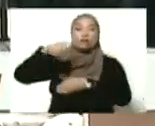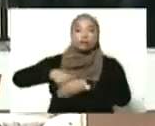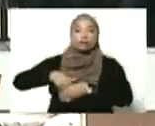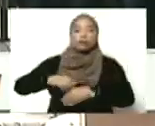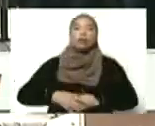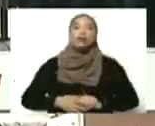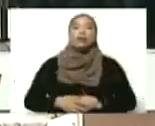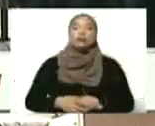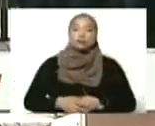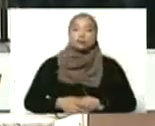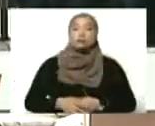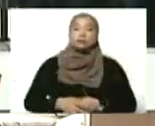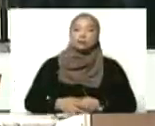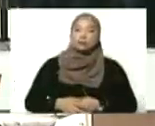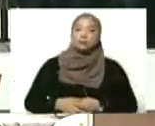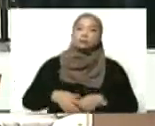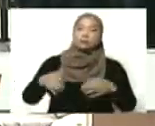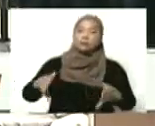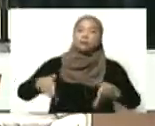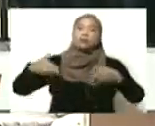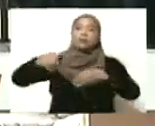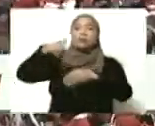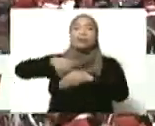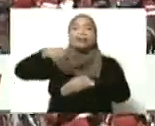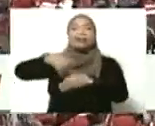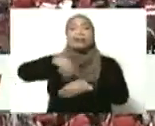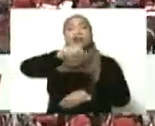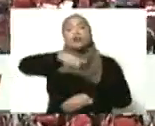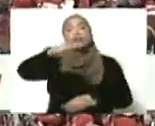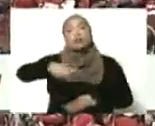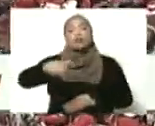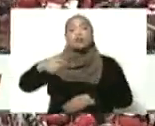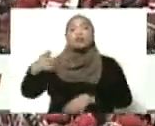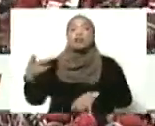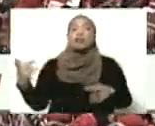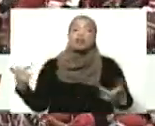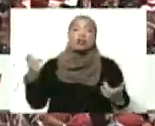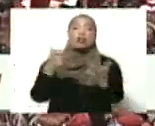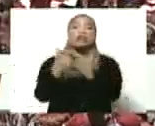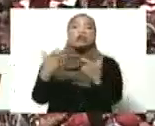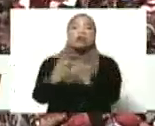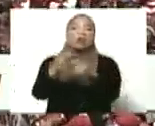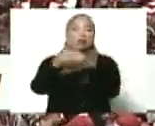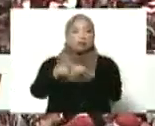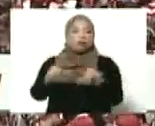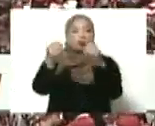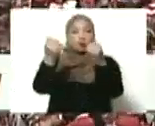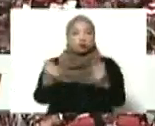gran capacidad para vencer a cualquier adversario que se nos presente. Pero